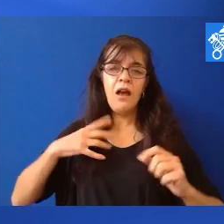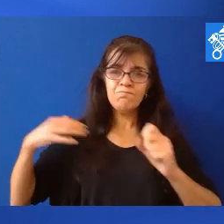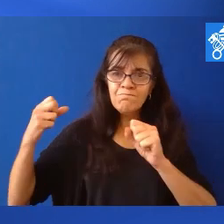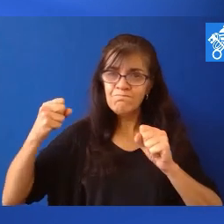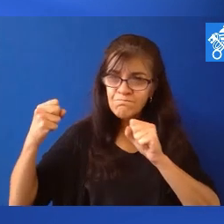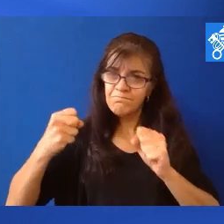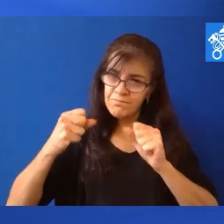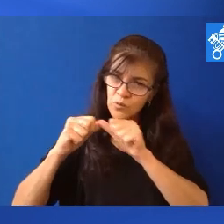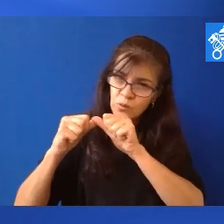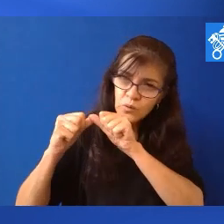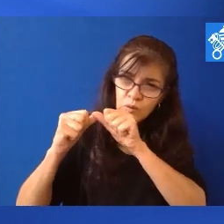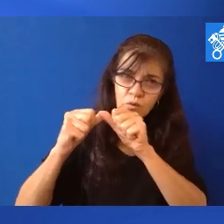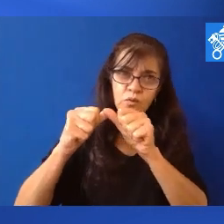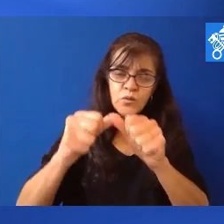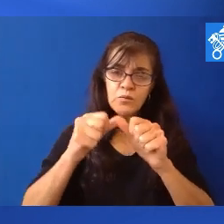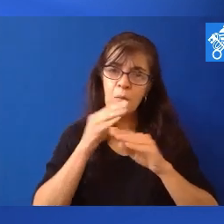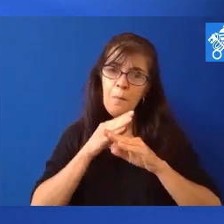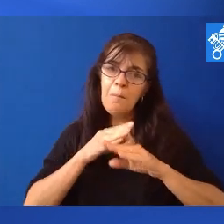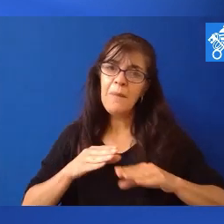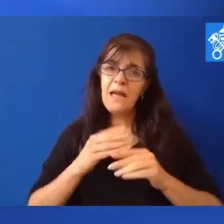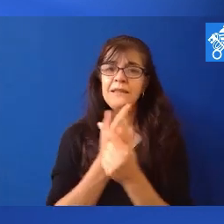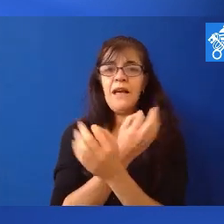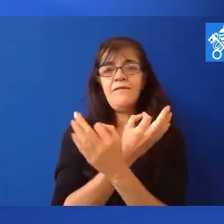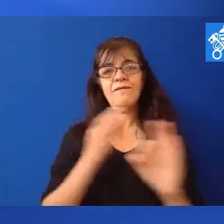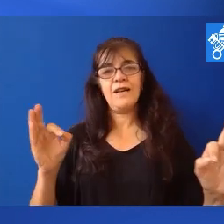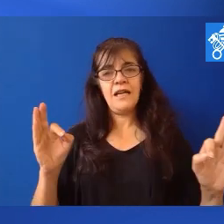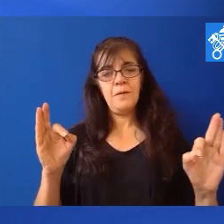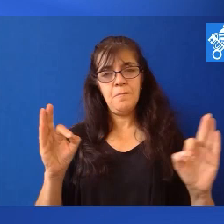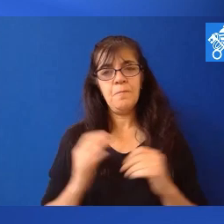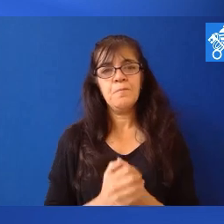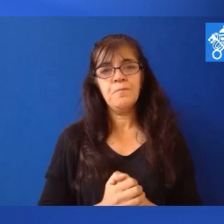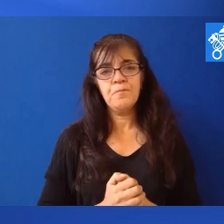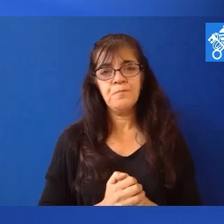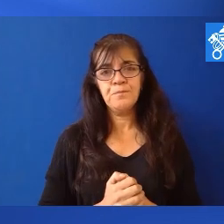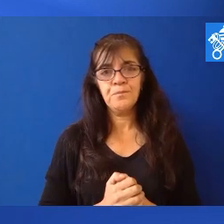y seguir viviendo con mayor paz y libertad.